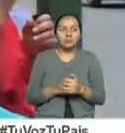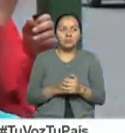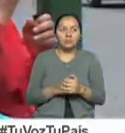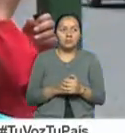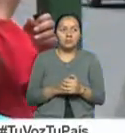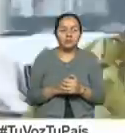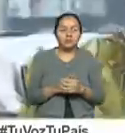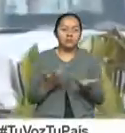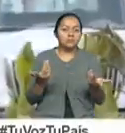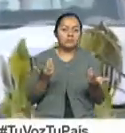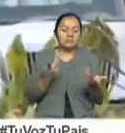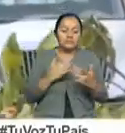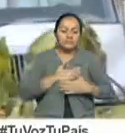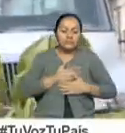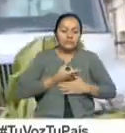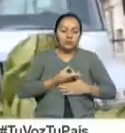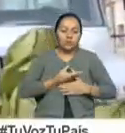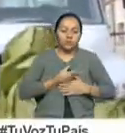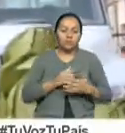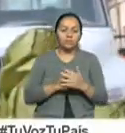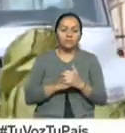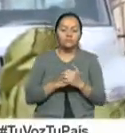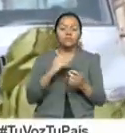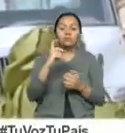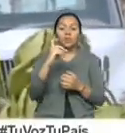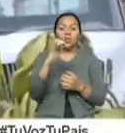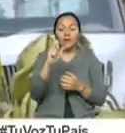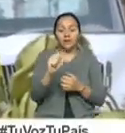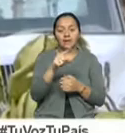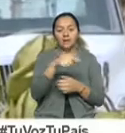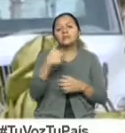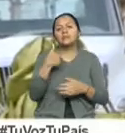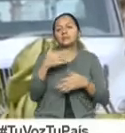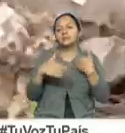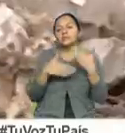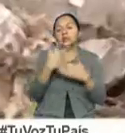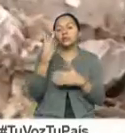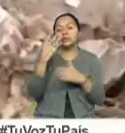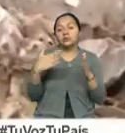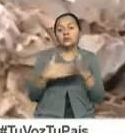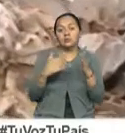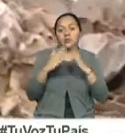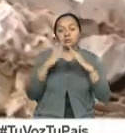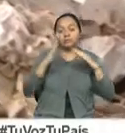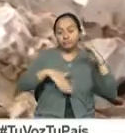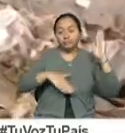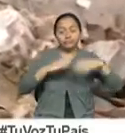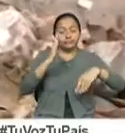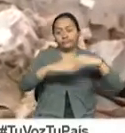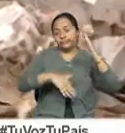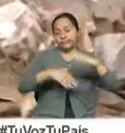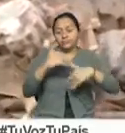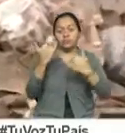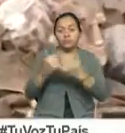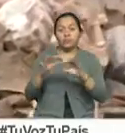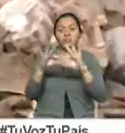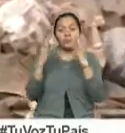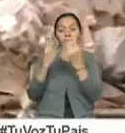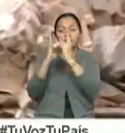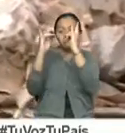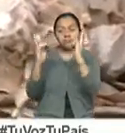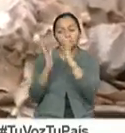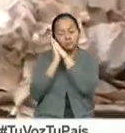de llorar. Solo en Oaxaca las autoridades reportan 12.000 viviendas dañadas. Las familias ahora duermen en